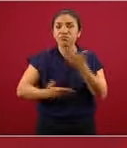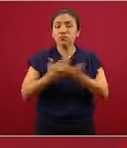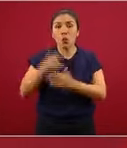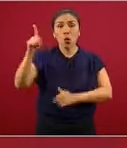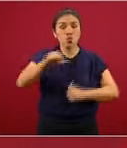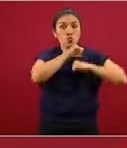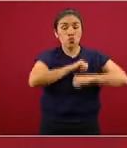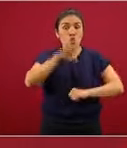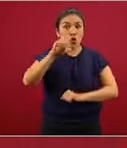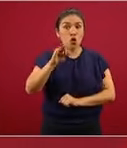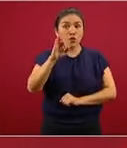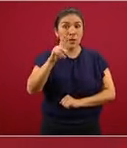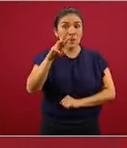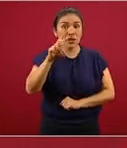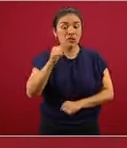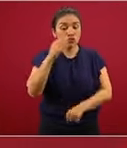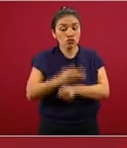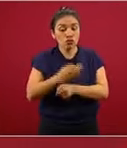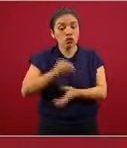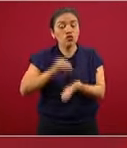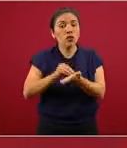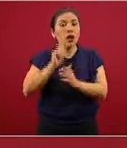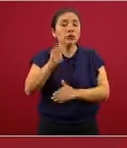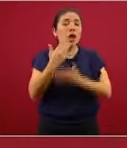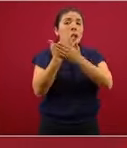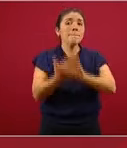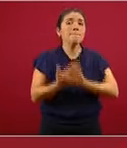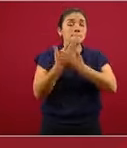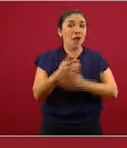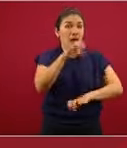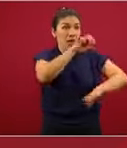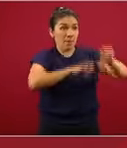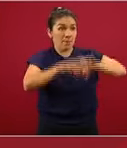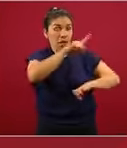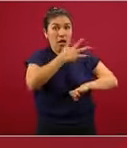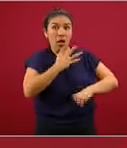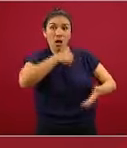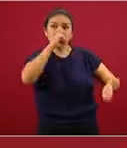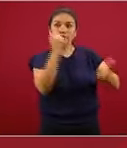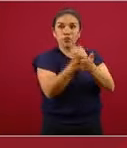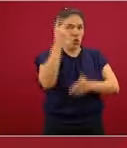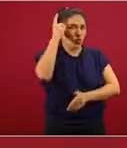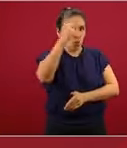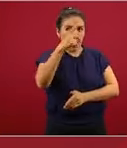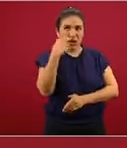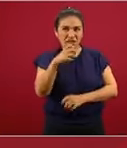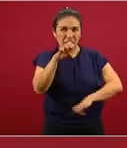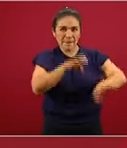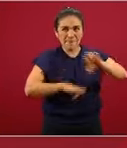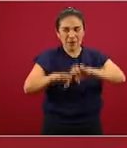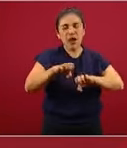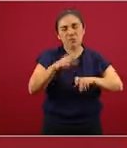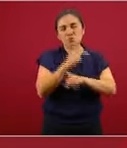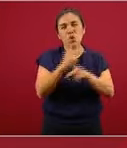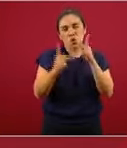COFEPRIS sigue en espera de que la compañía que tiene la patente de este producto, un